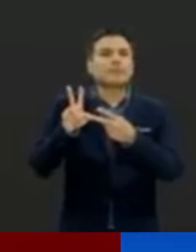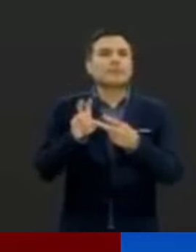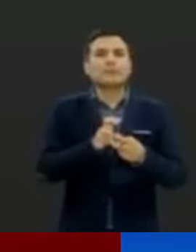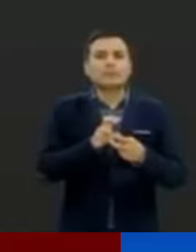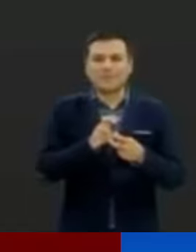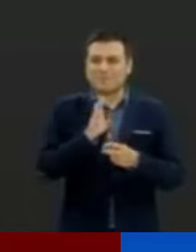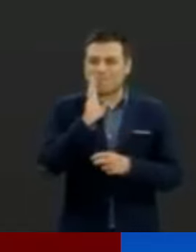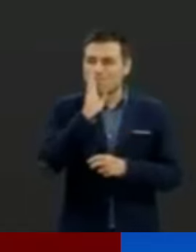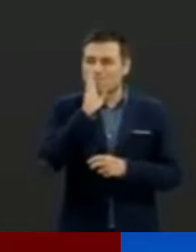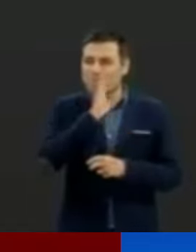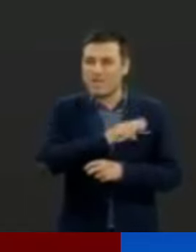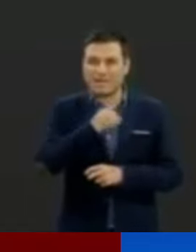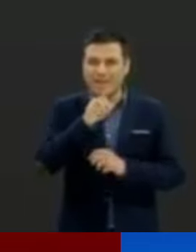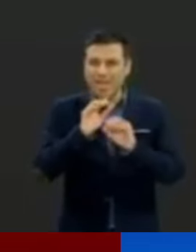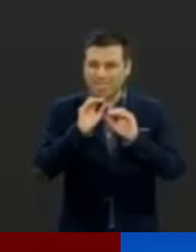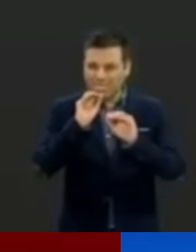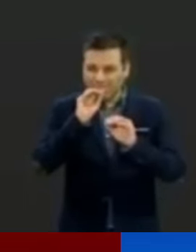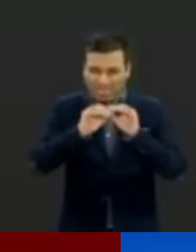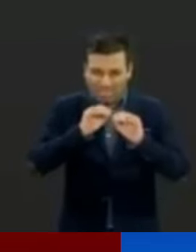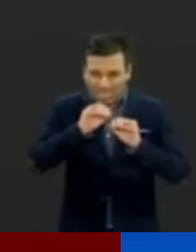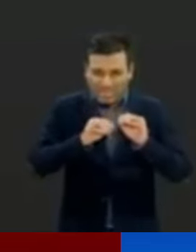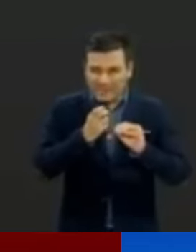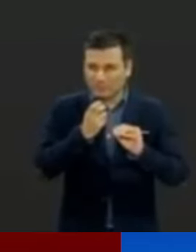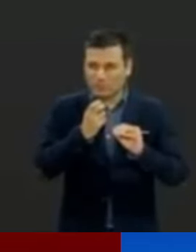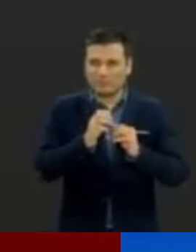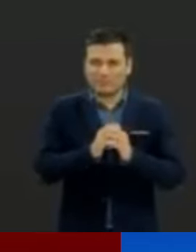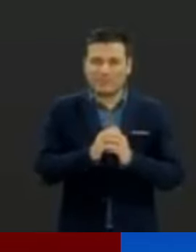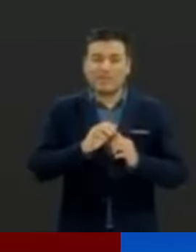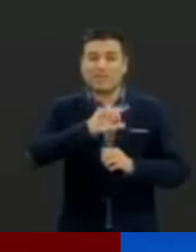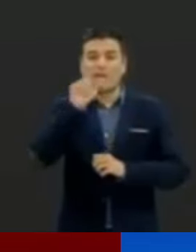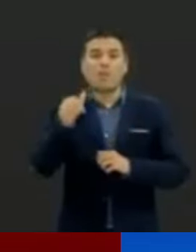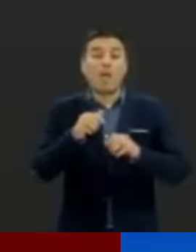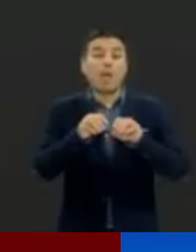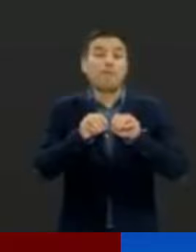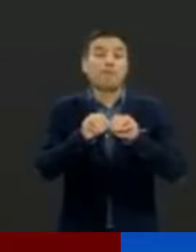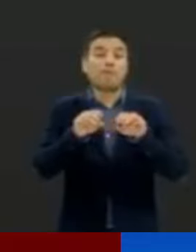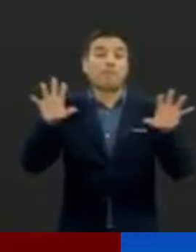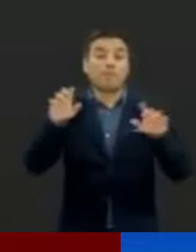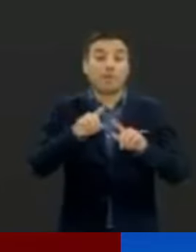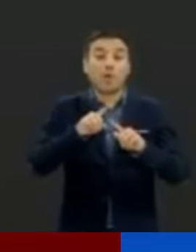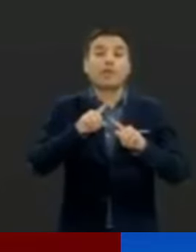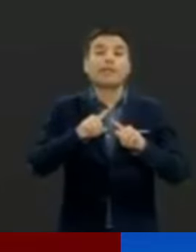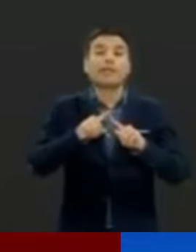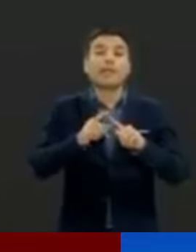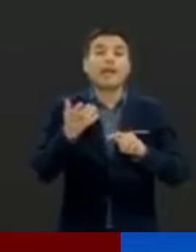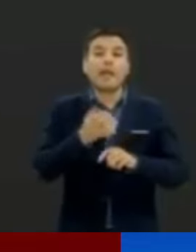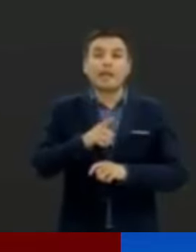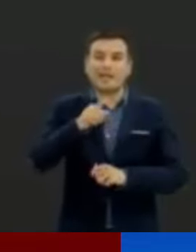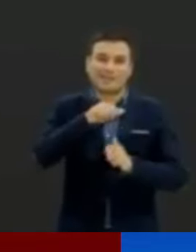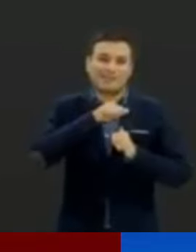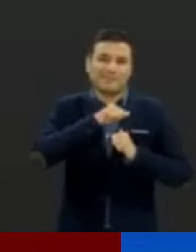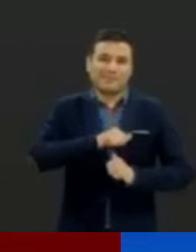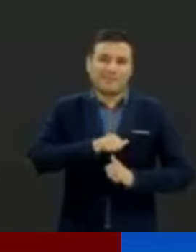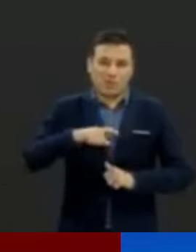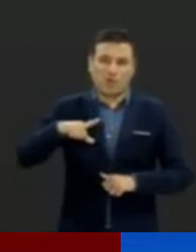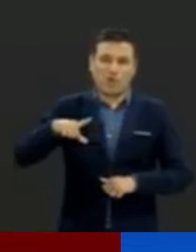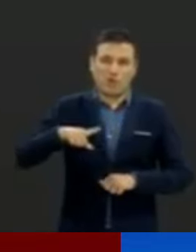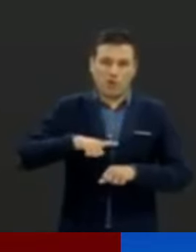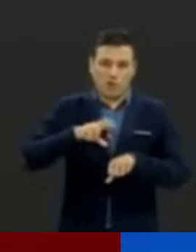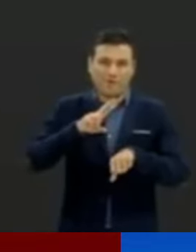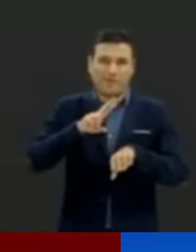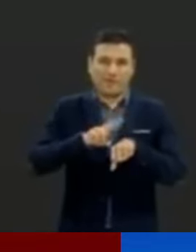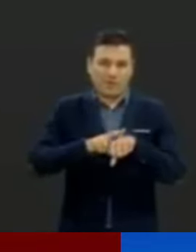ilegal, trastocado. Dichos materiales se hicieron públicos por una autoridad estatal, la gobernadora de Campeche, en